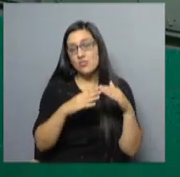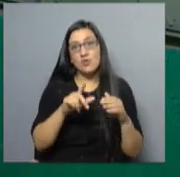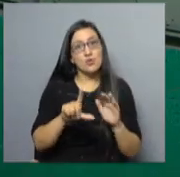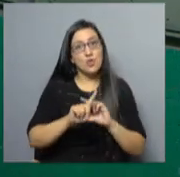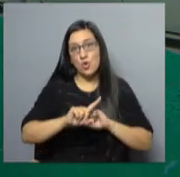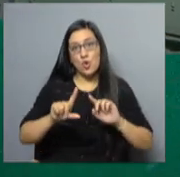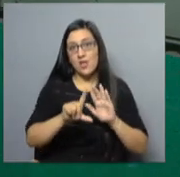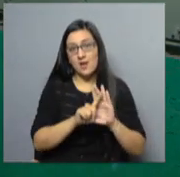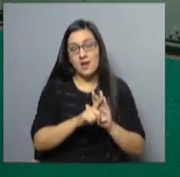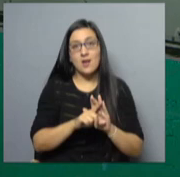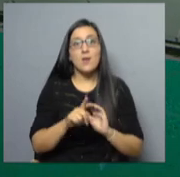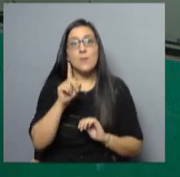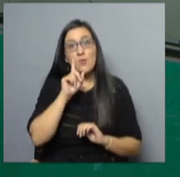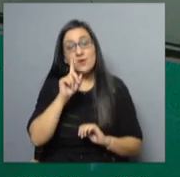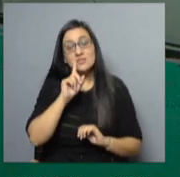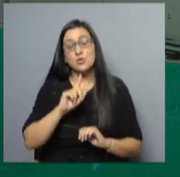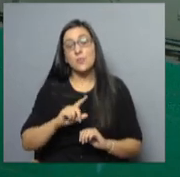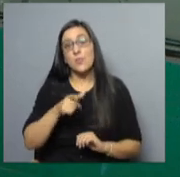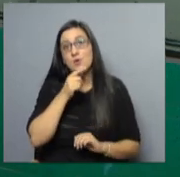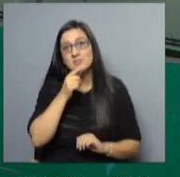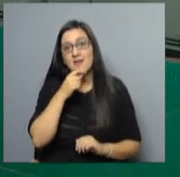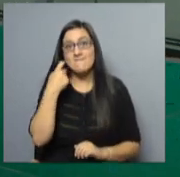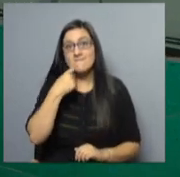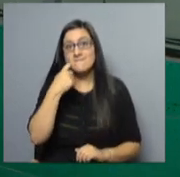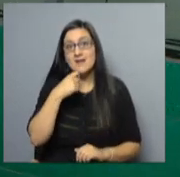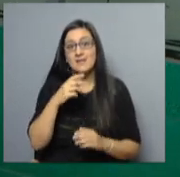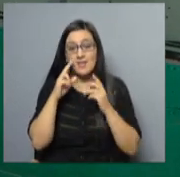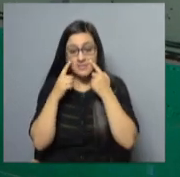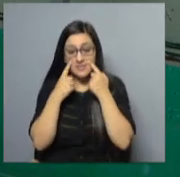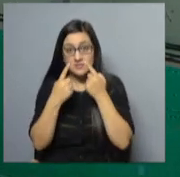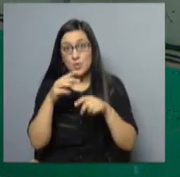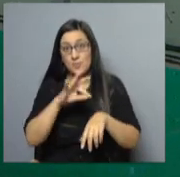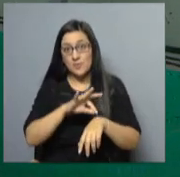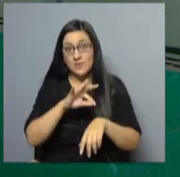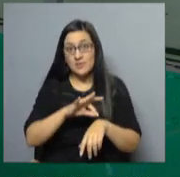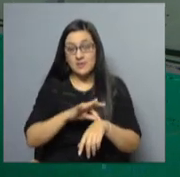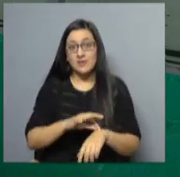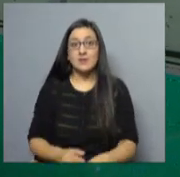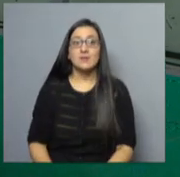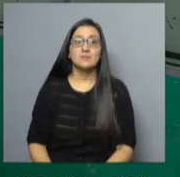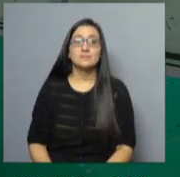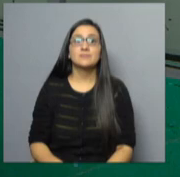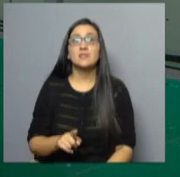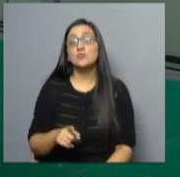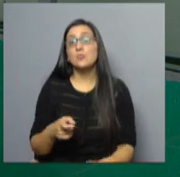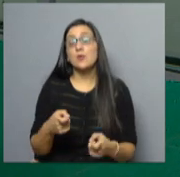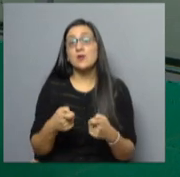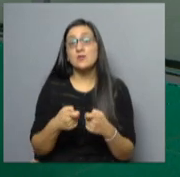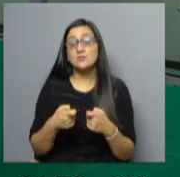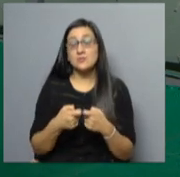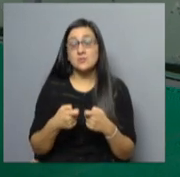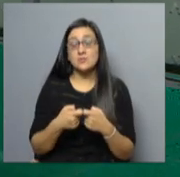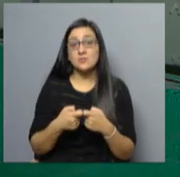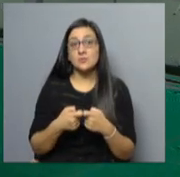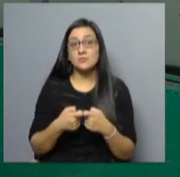provocación policial falta de atención médica que además el adelante lo tomo por la asociación de